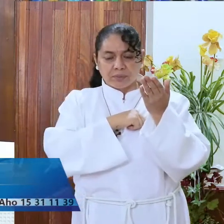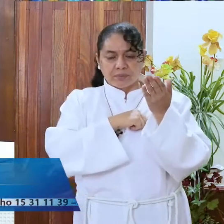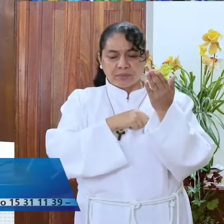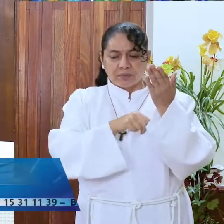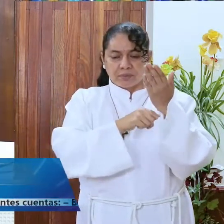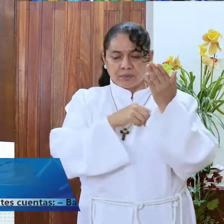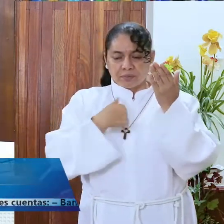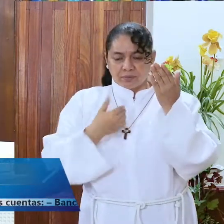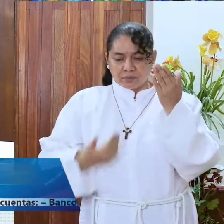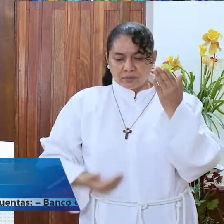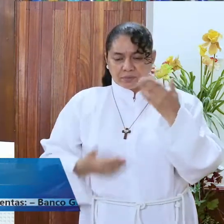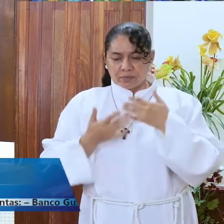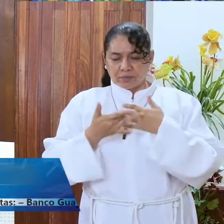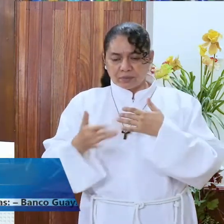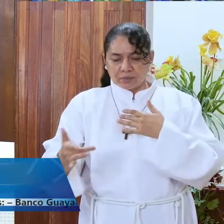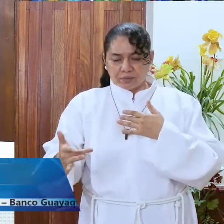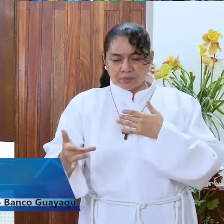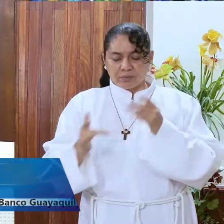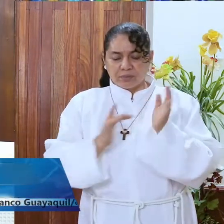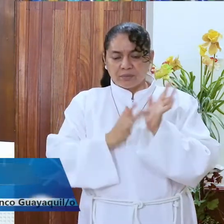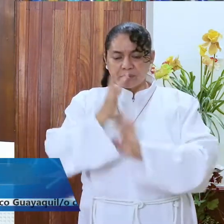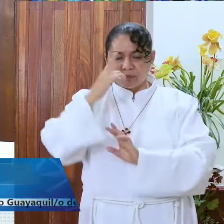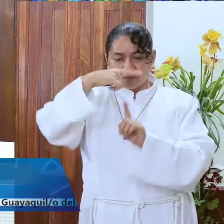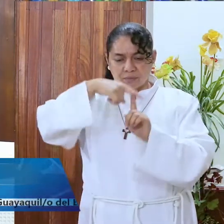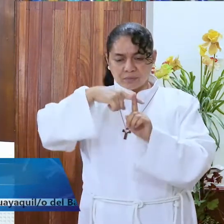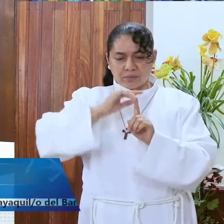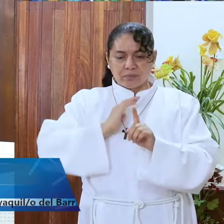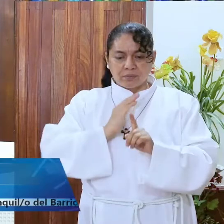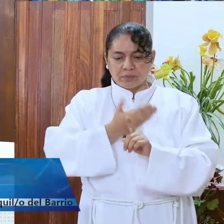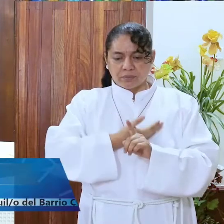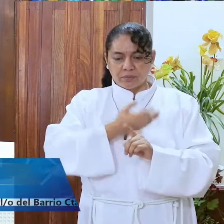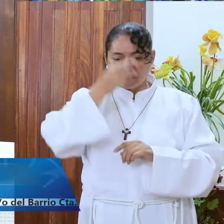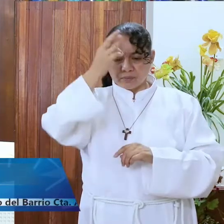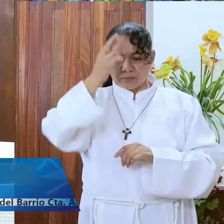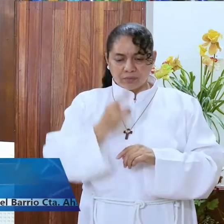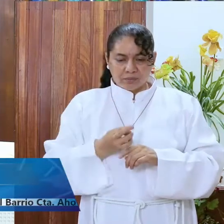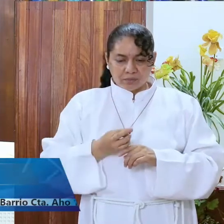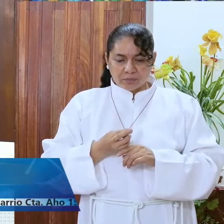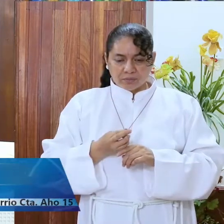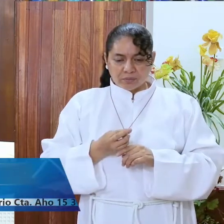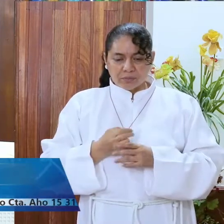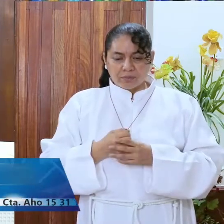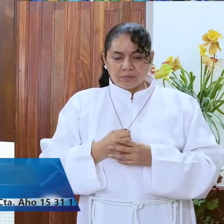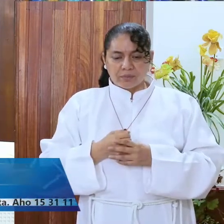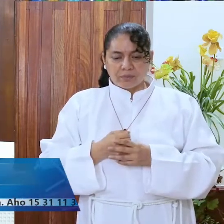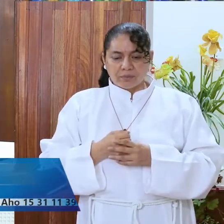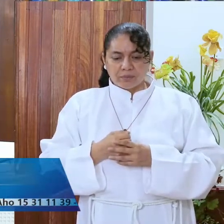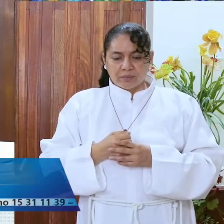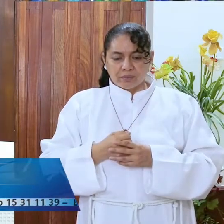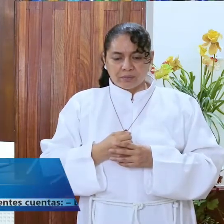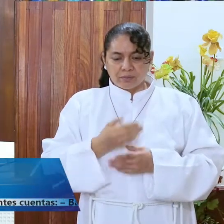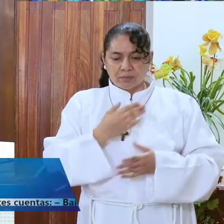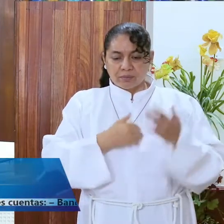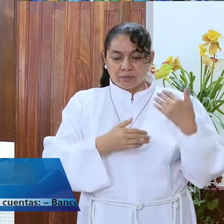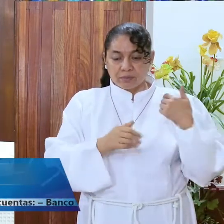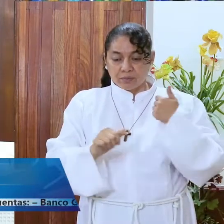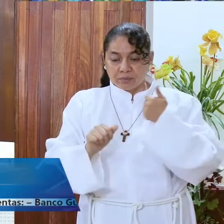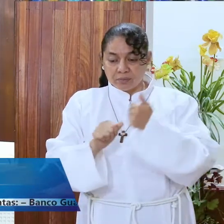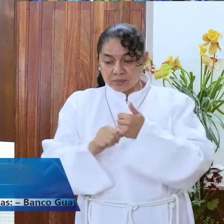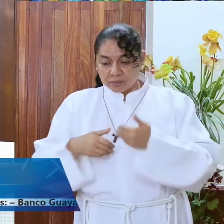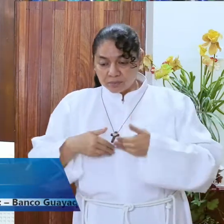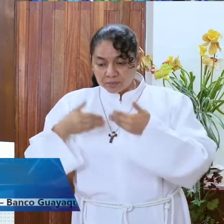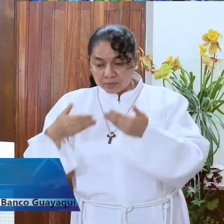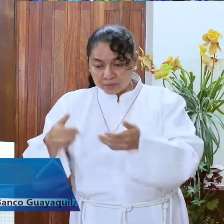en el cuerpo y la sangre de jesucristo nuestro señor el cual cuando iba a ser